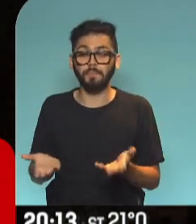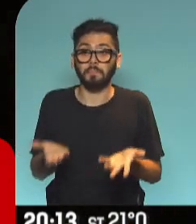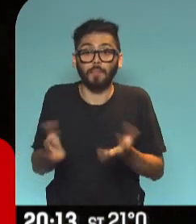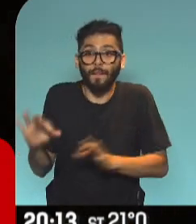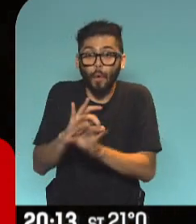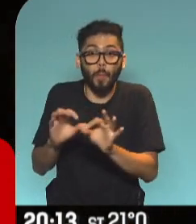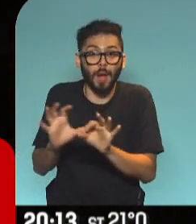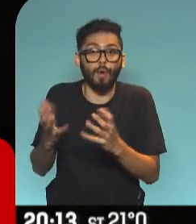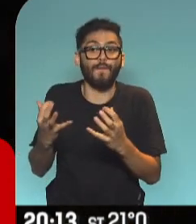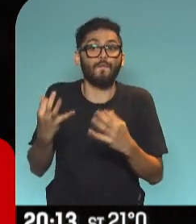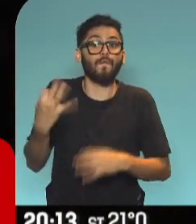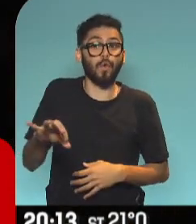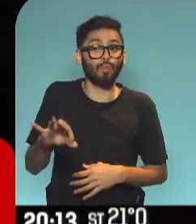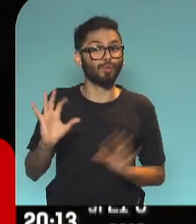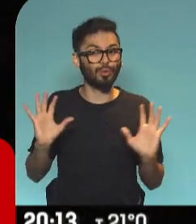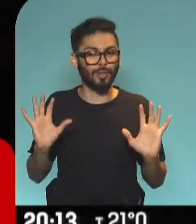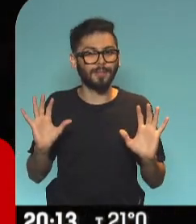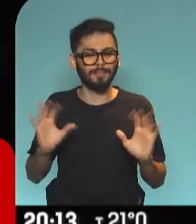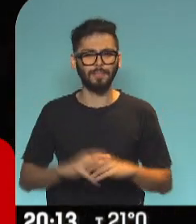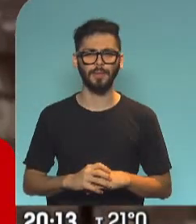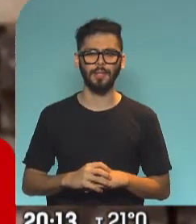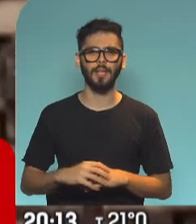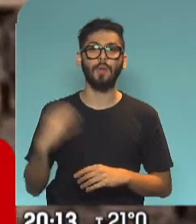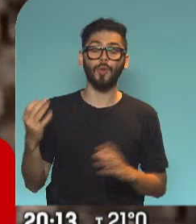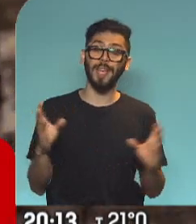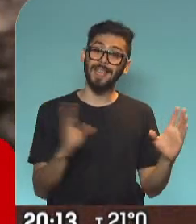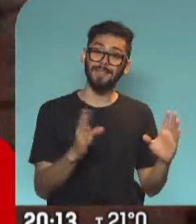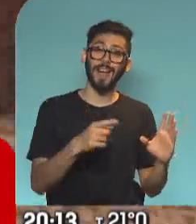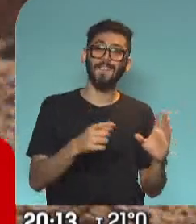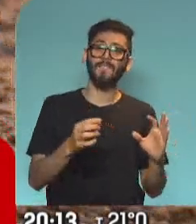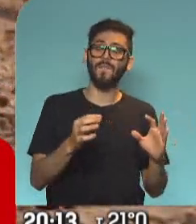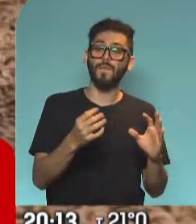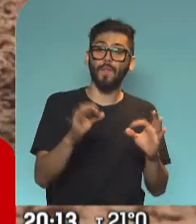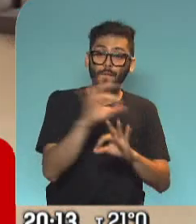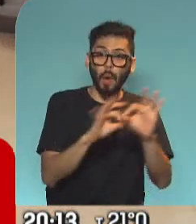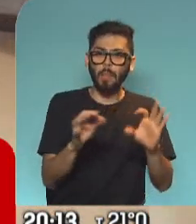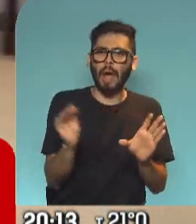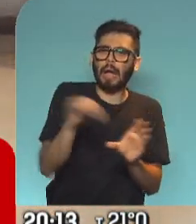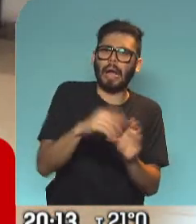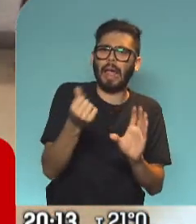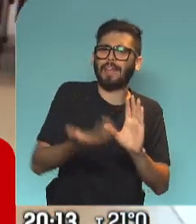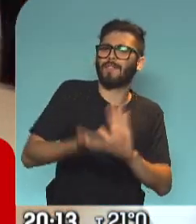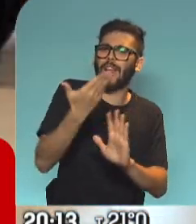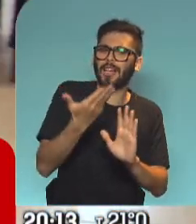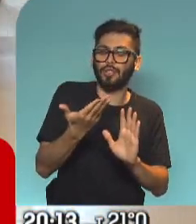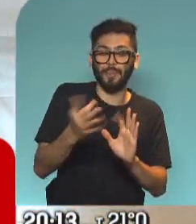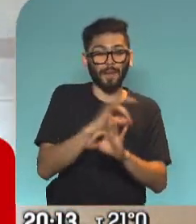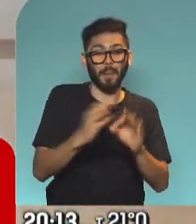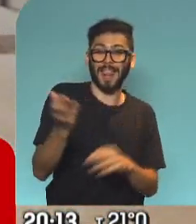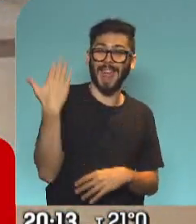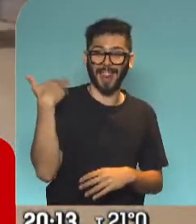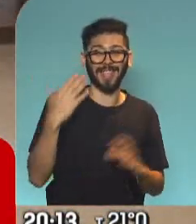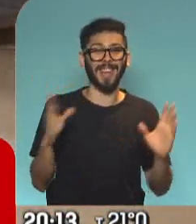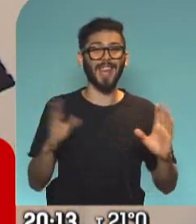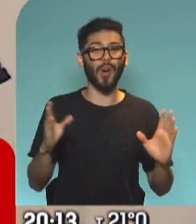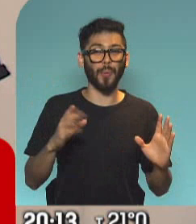que funciona. Porque la fórmula que tenía inflación finalmente fue muy dañina para los jubilados y jubiladas. La fórmula anterior, la fórmula del